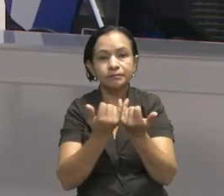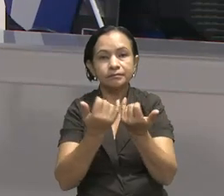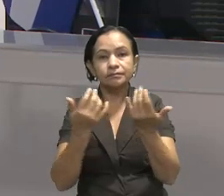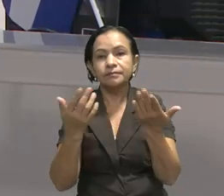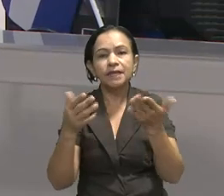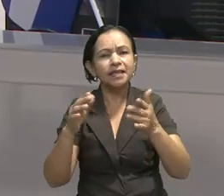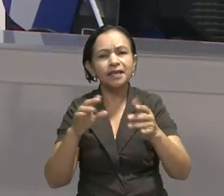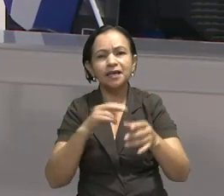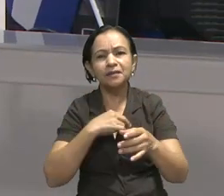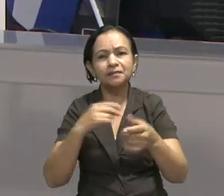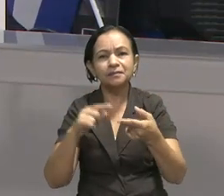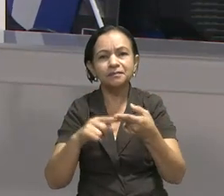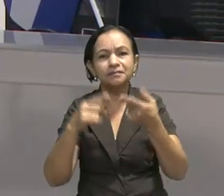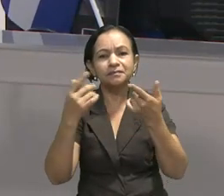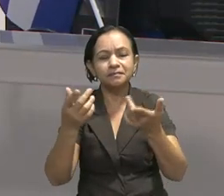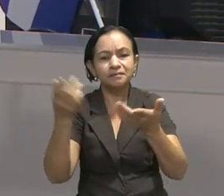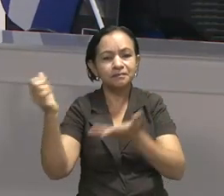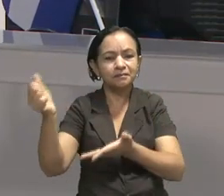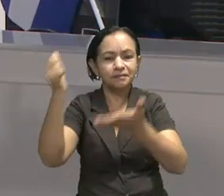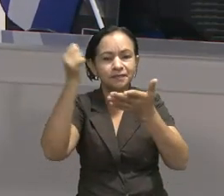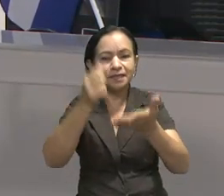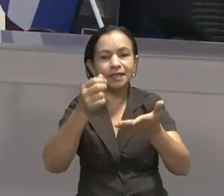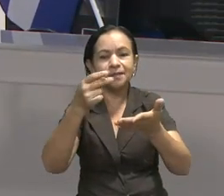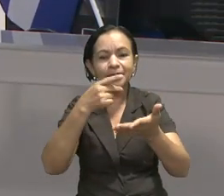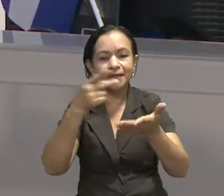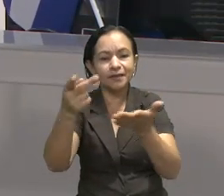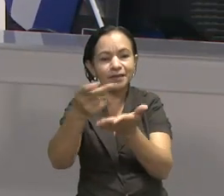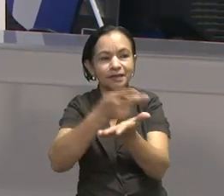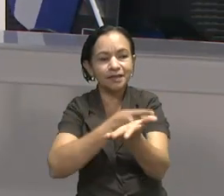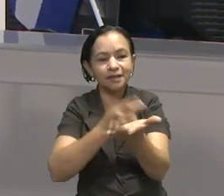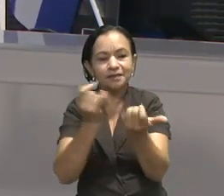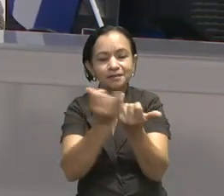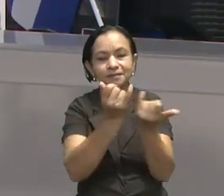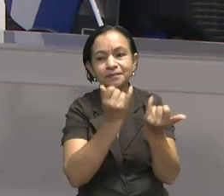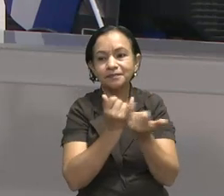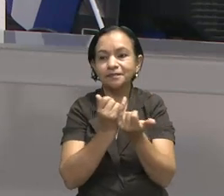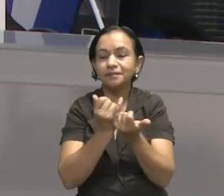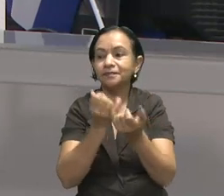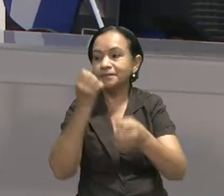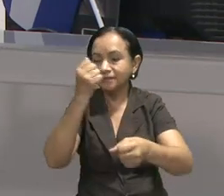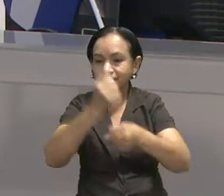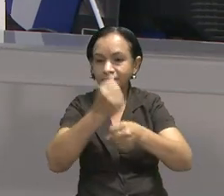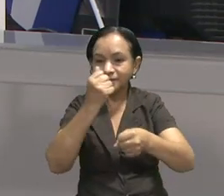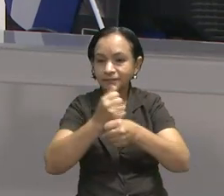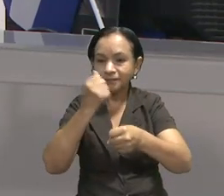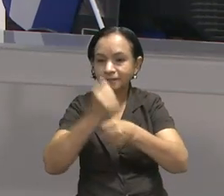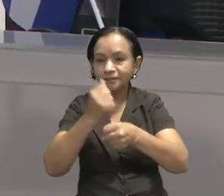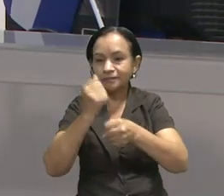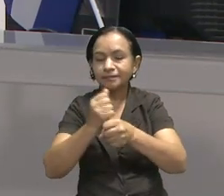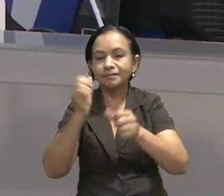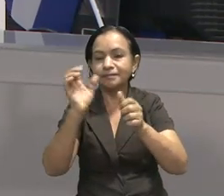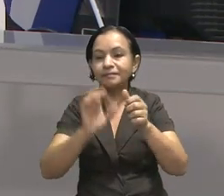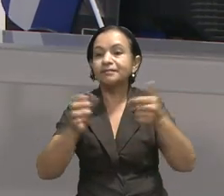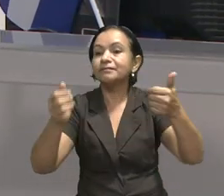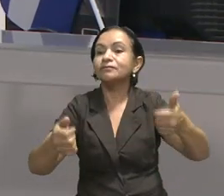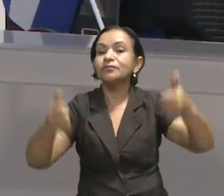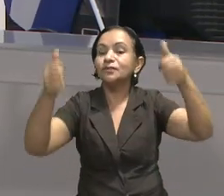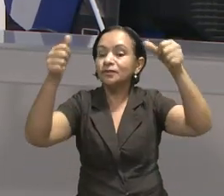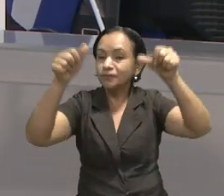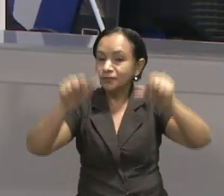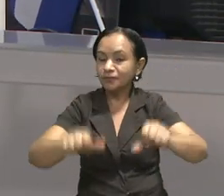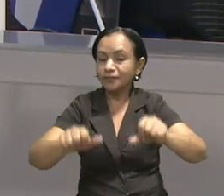la agenda de inversión de proyectos e iniciativas a ejecutarse anualmente de acuerdo a